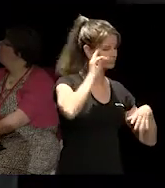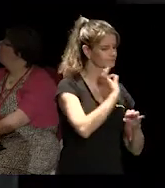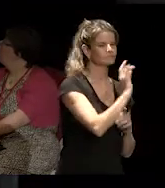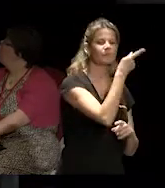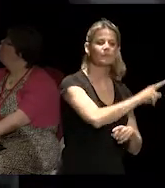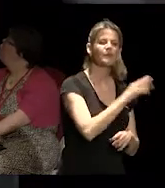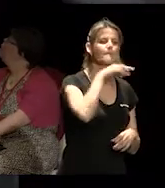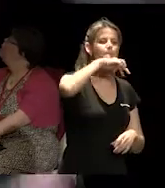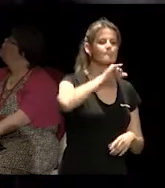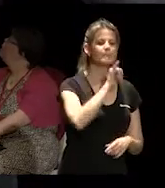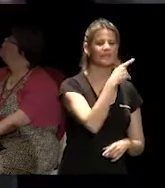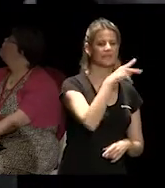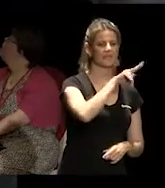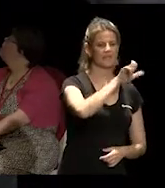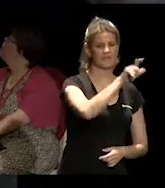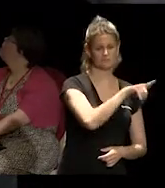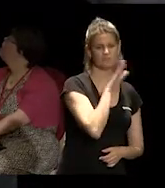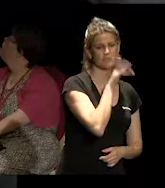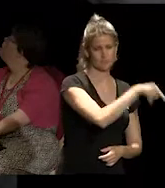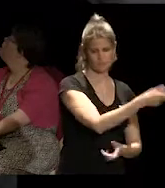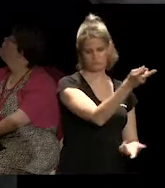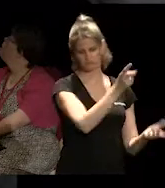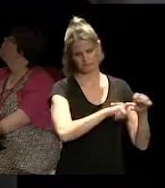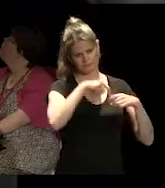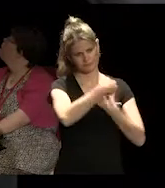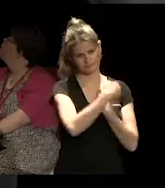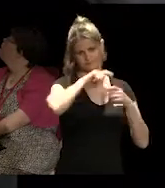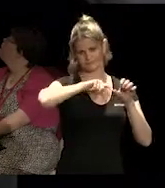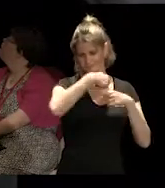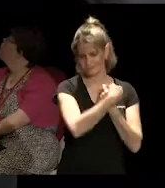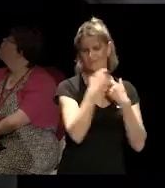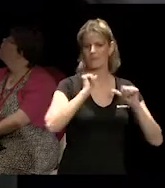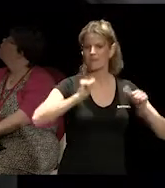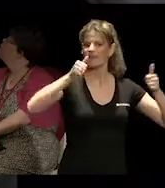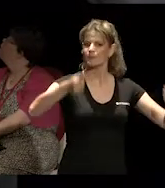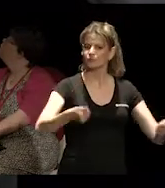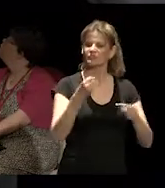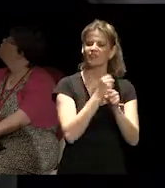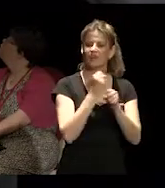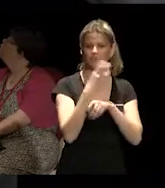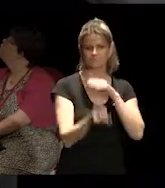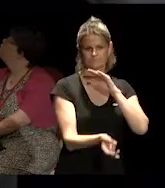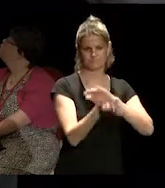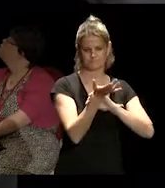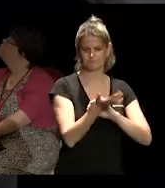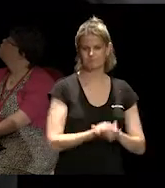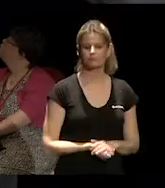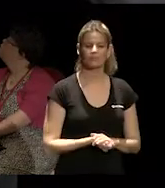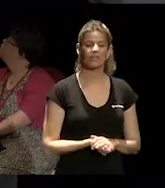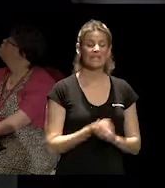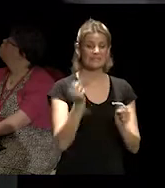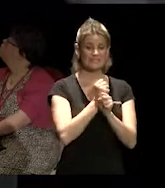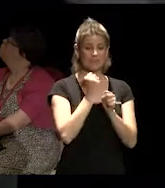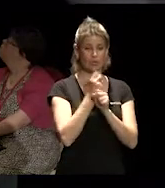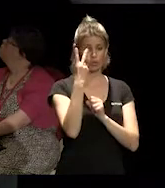dramaturgo, Miguel Casamayor, y bueno, con todo esto empezamos a trabajar. El trabajo se dividió en